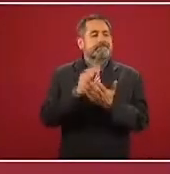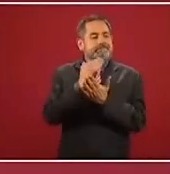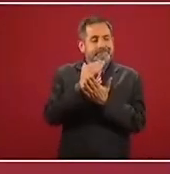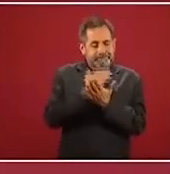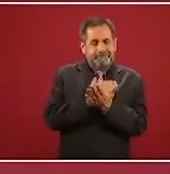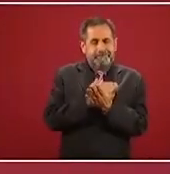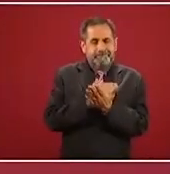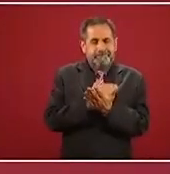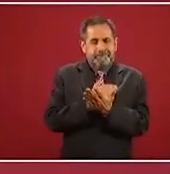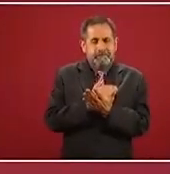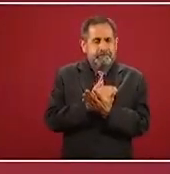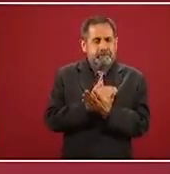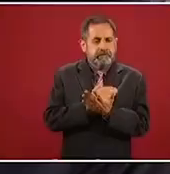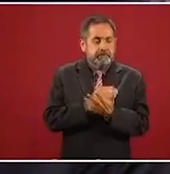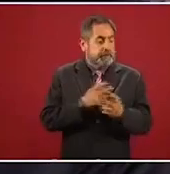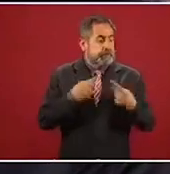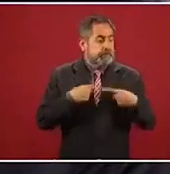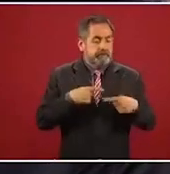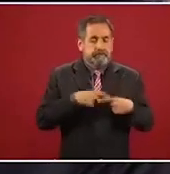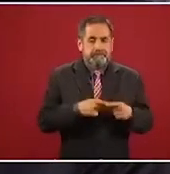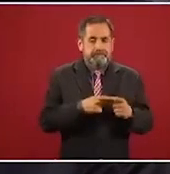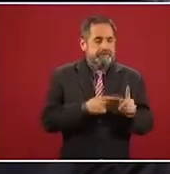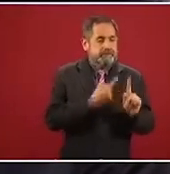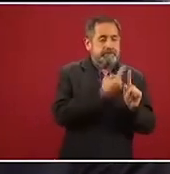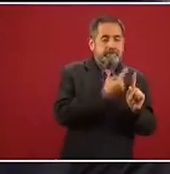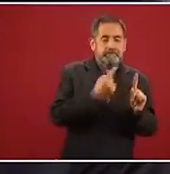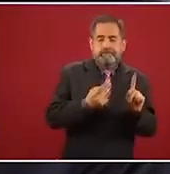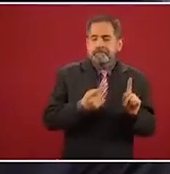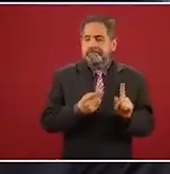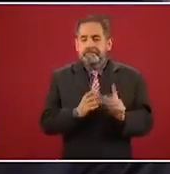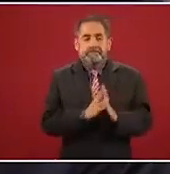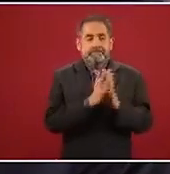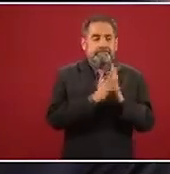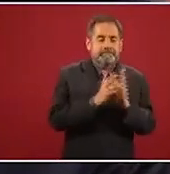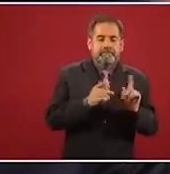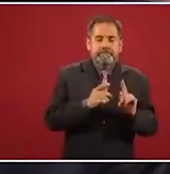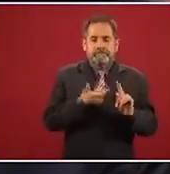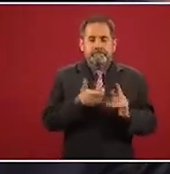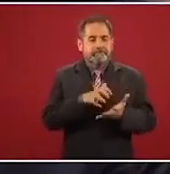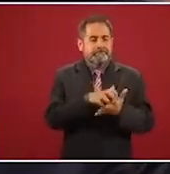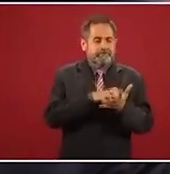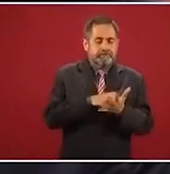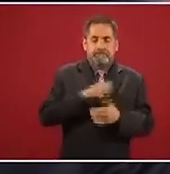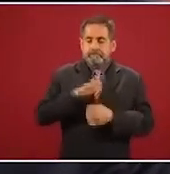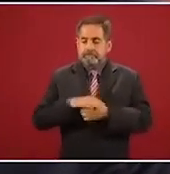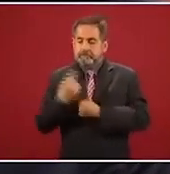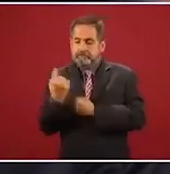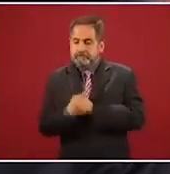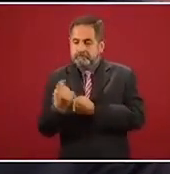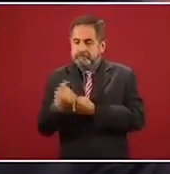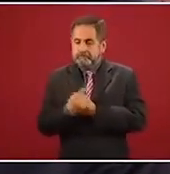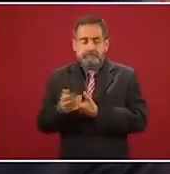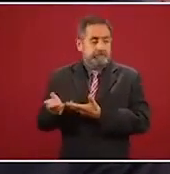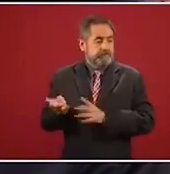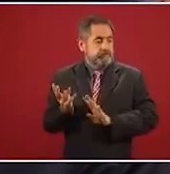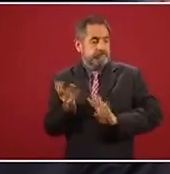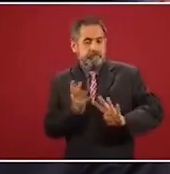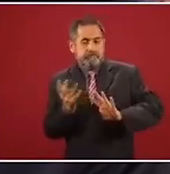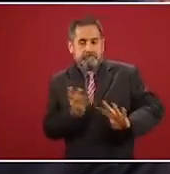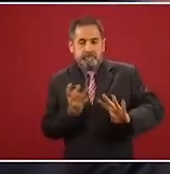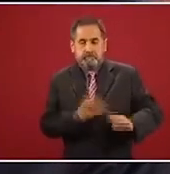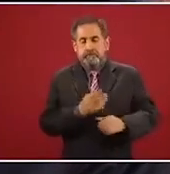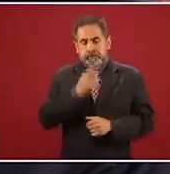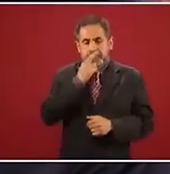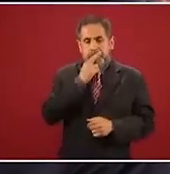participación haya de personas y se puedan automatizar estos sistemas,